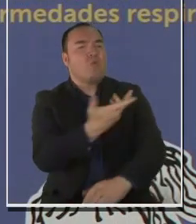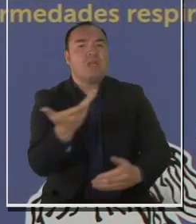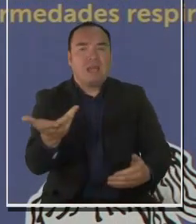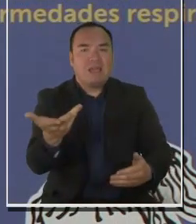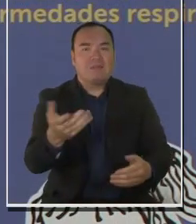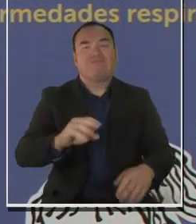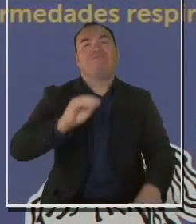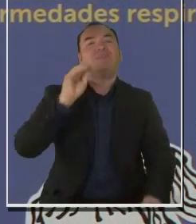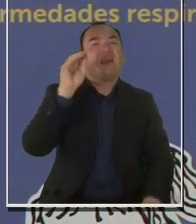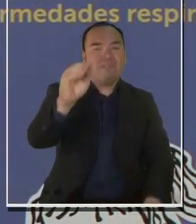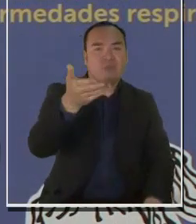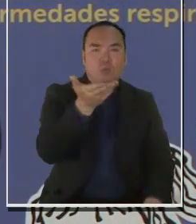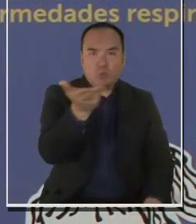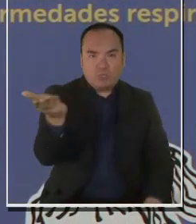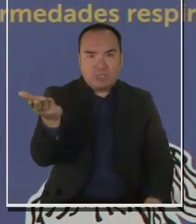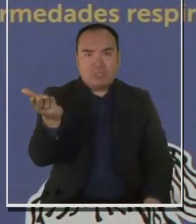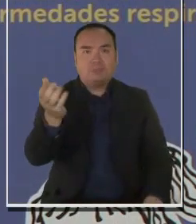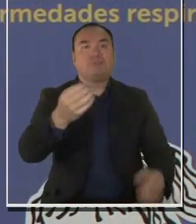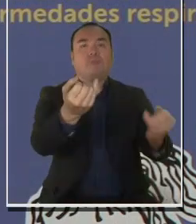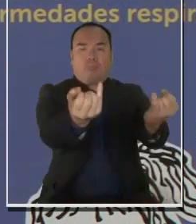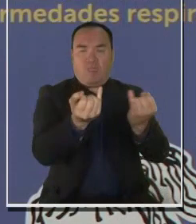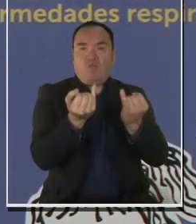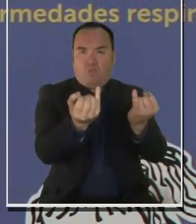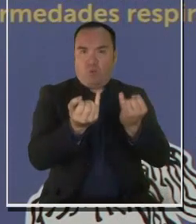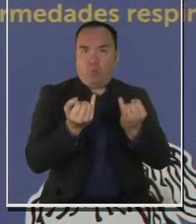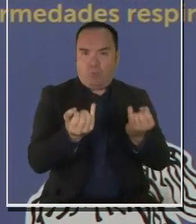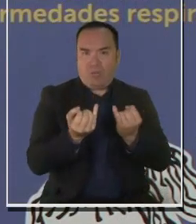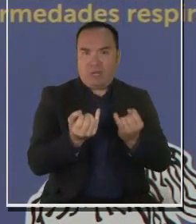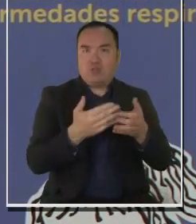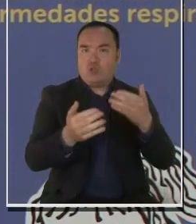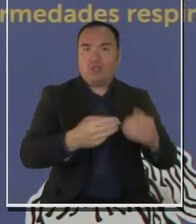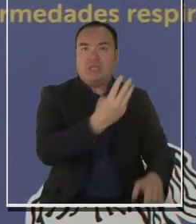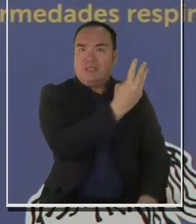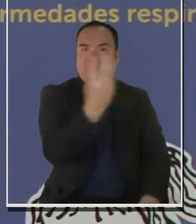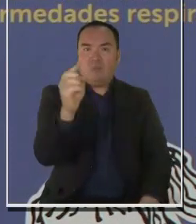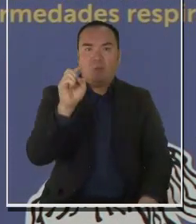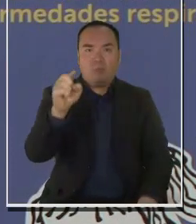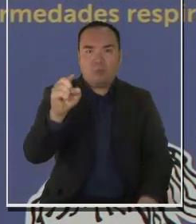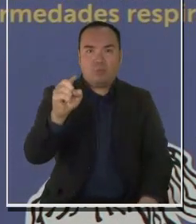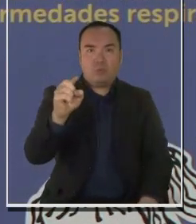a poder comunicarse e informarse al